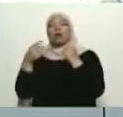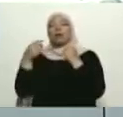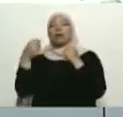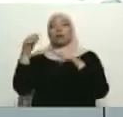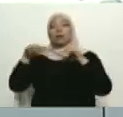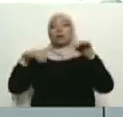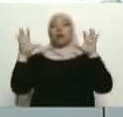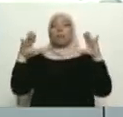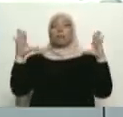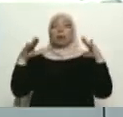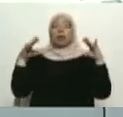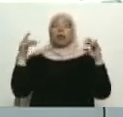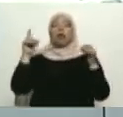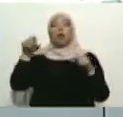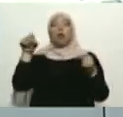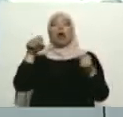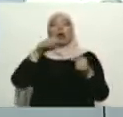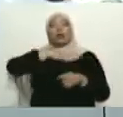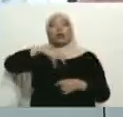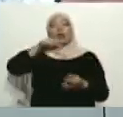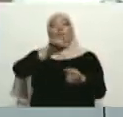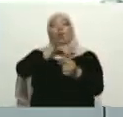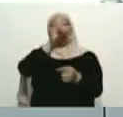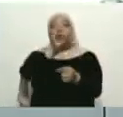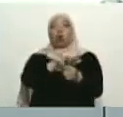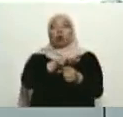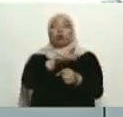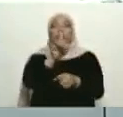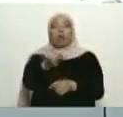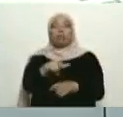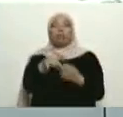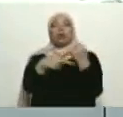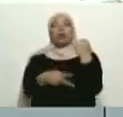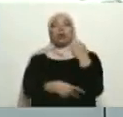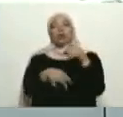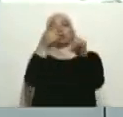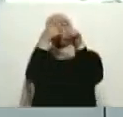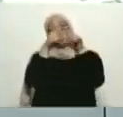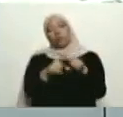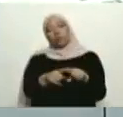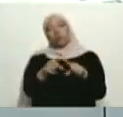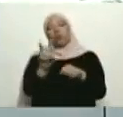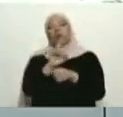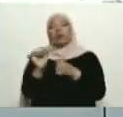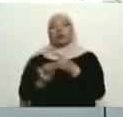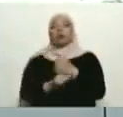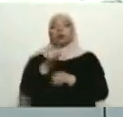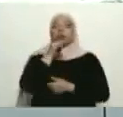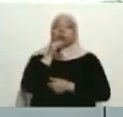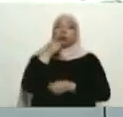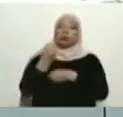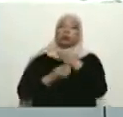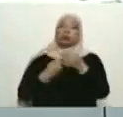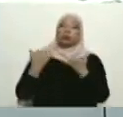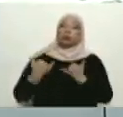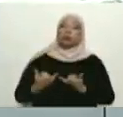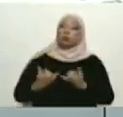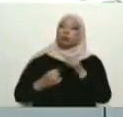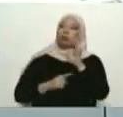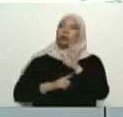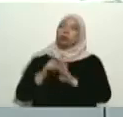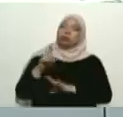médanos decoro en cuanto a la ocupación aparte de los números que señaló la vicepresidenta canaima los roques y la colonia Tovar con cien